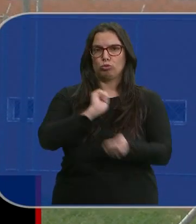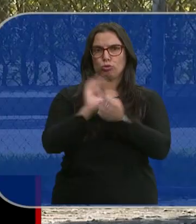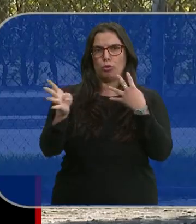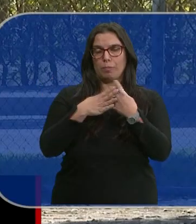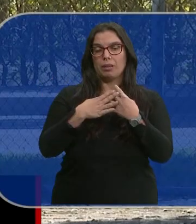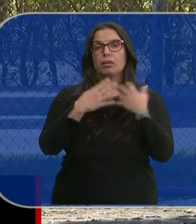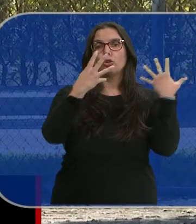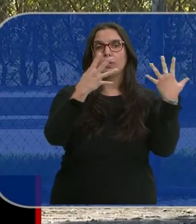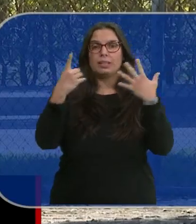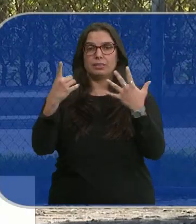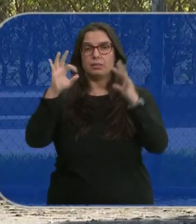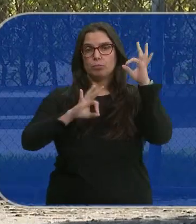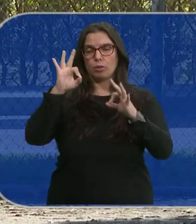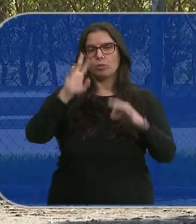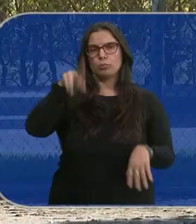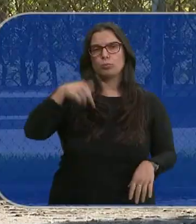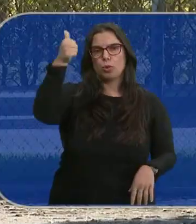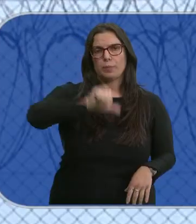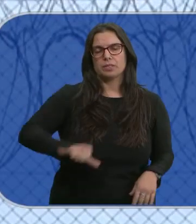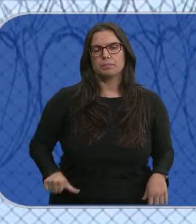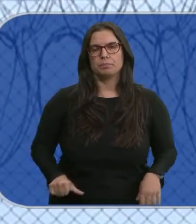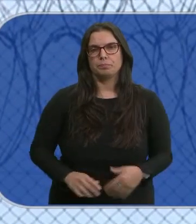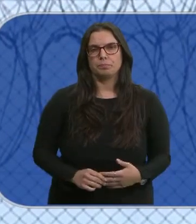96% son hombres.